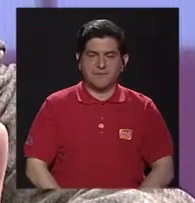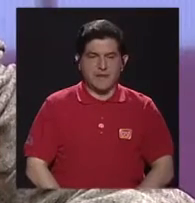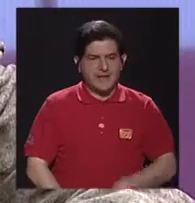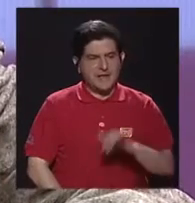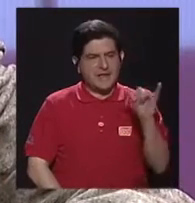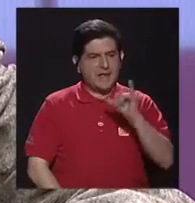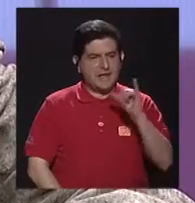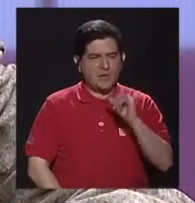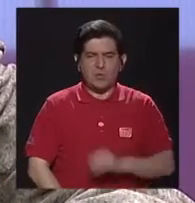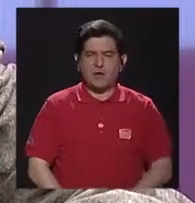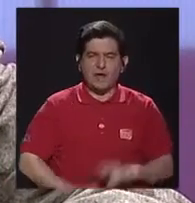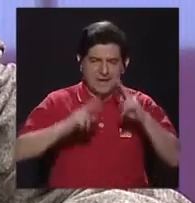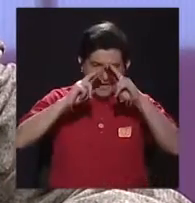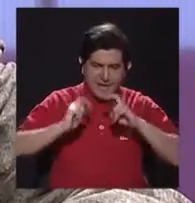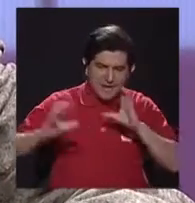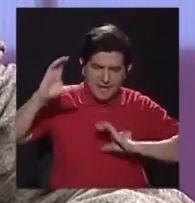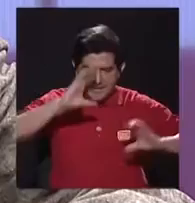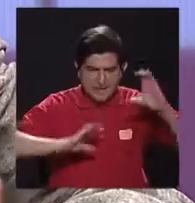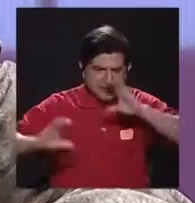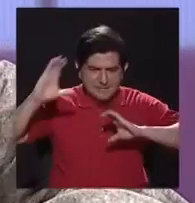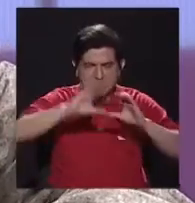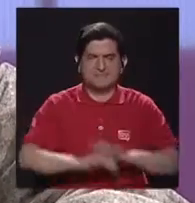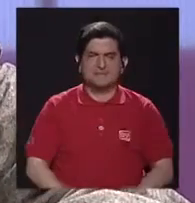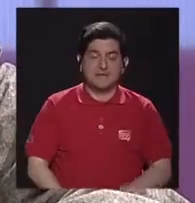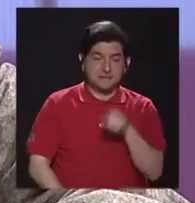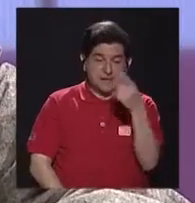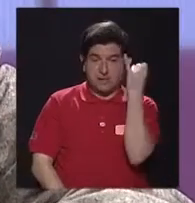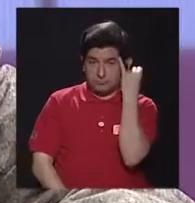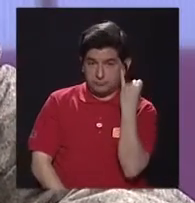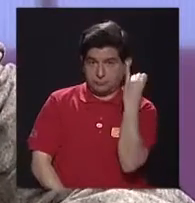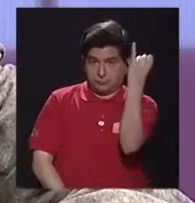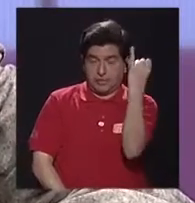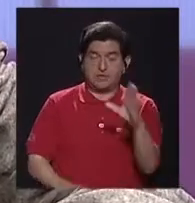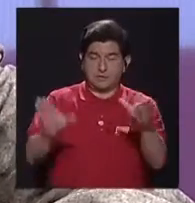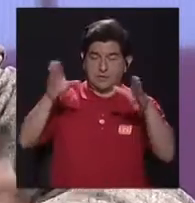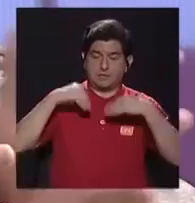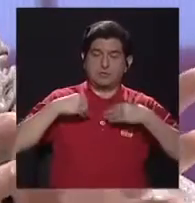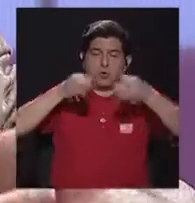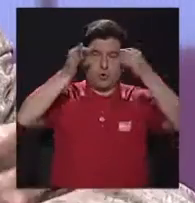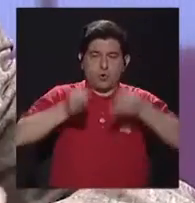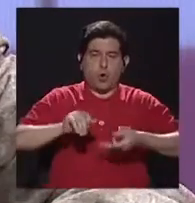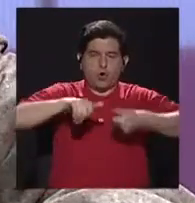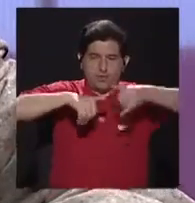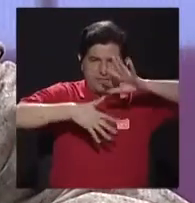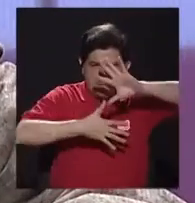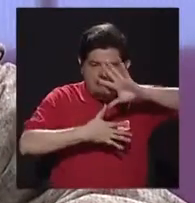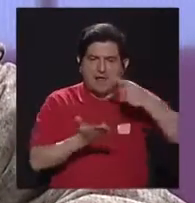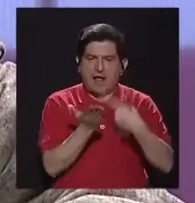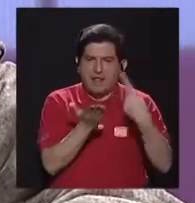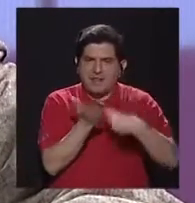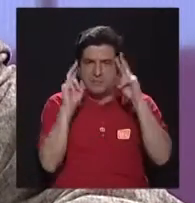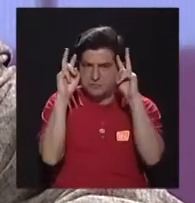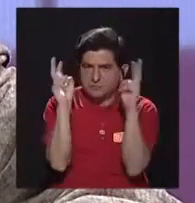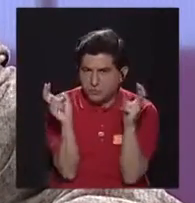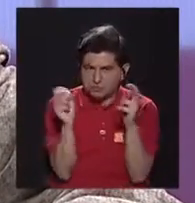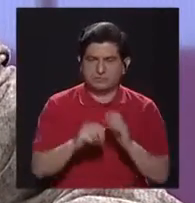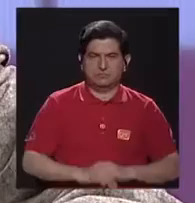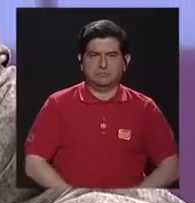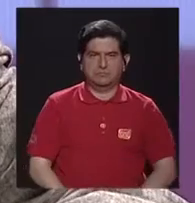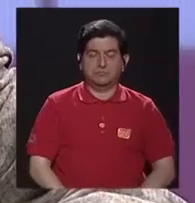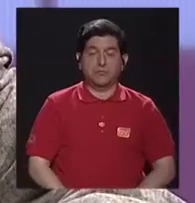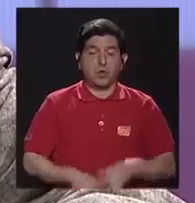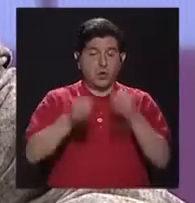también científicamente, y esto fue una idea que acogió la Corte Interamericana cuando discutió este tema, la